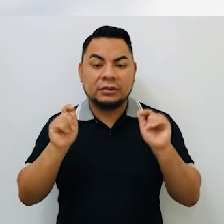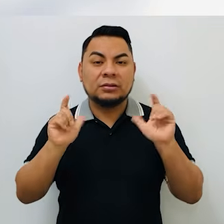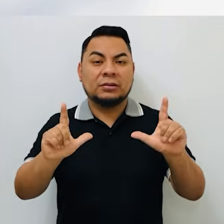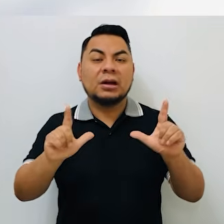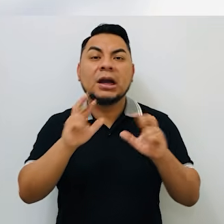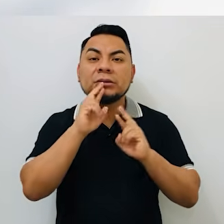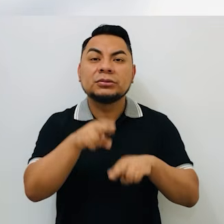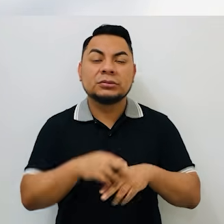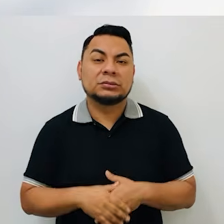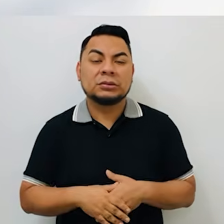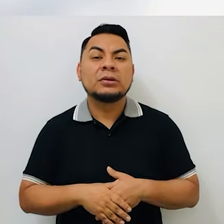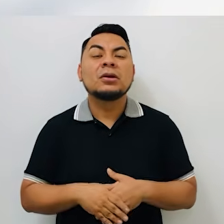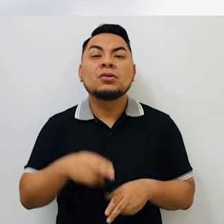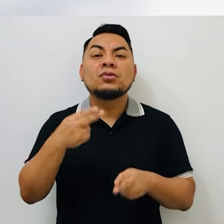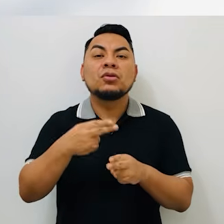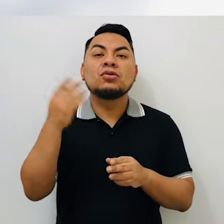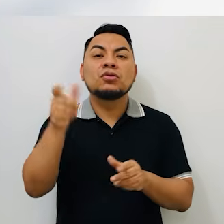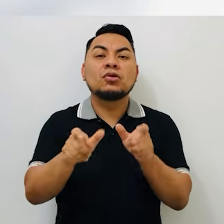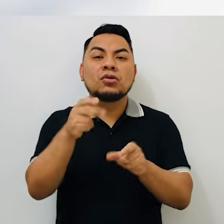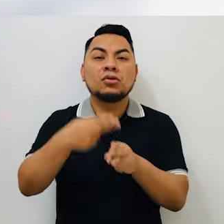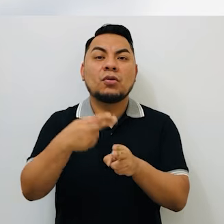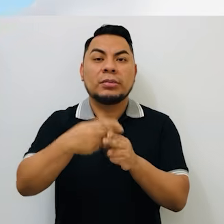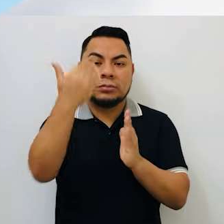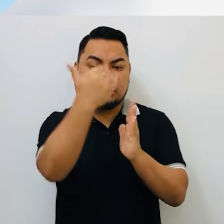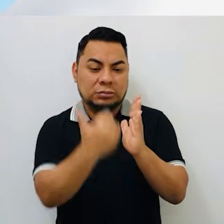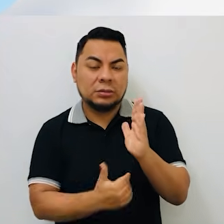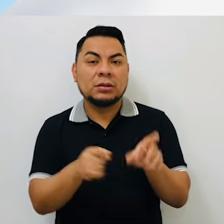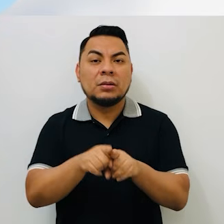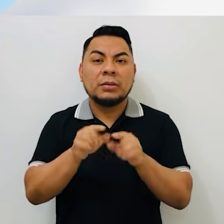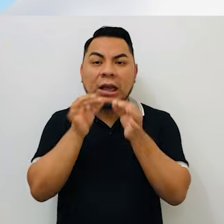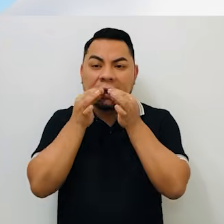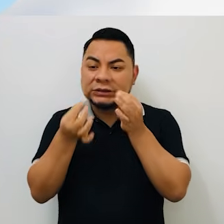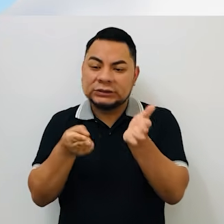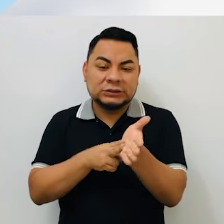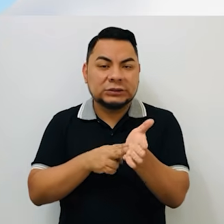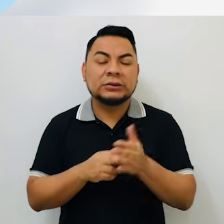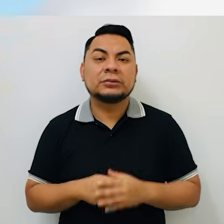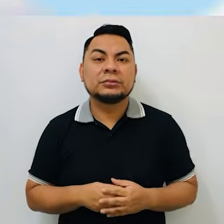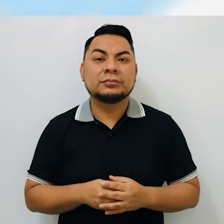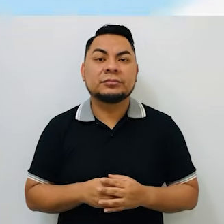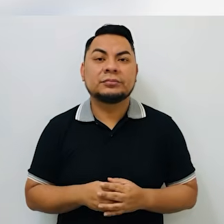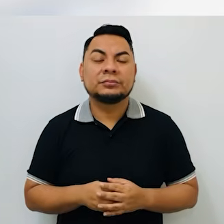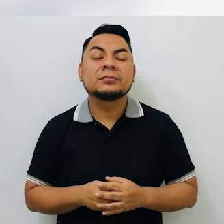carteles de resultados, lista de electores, cartilla de hologramas,